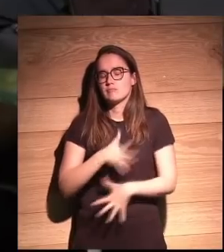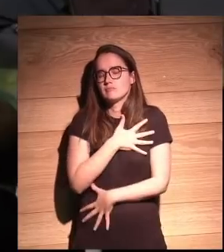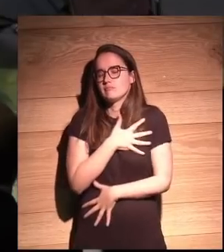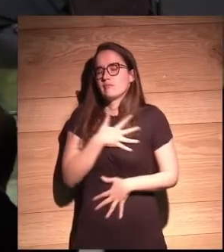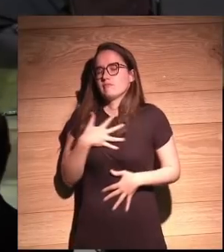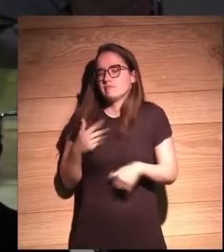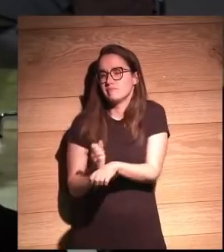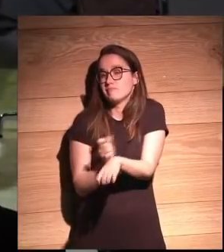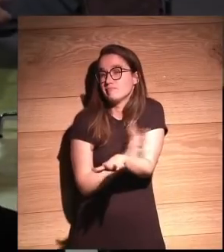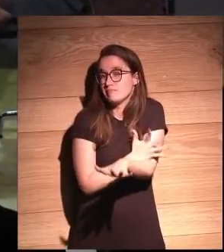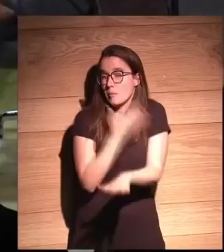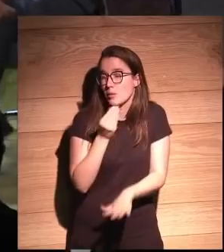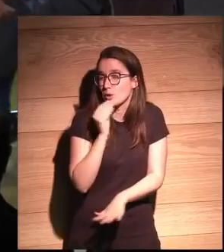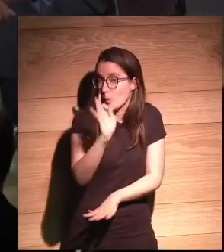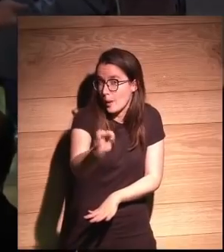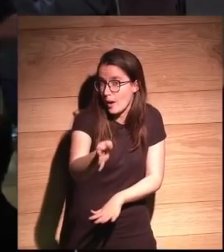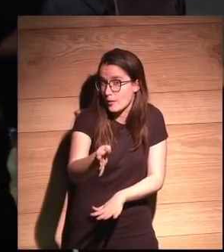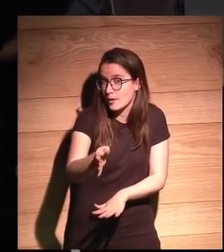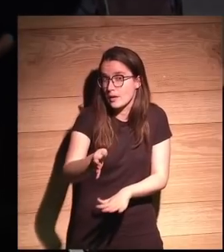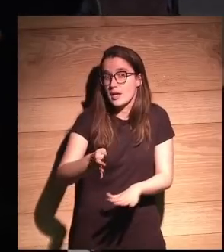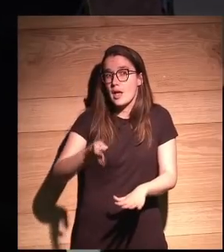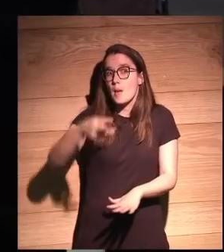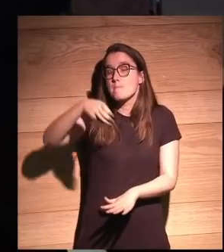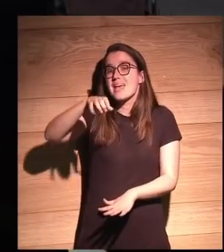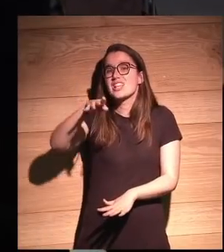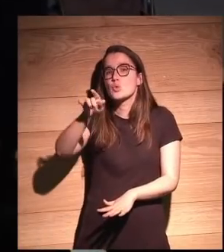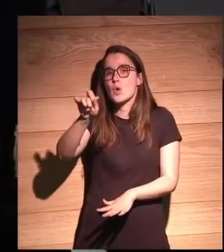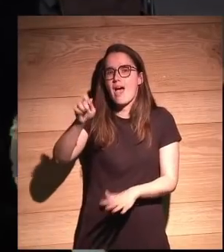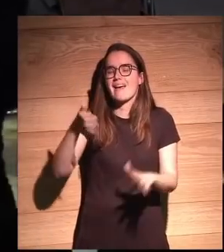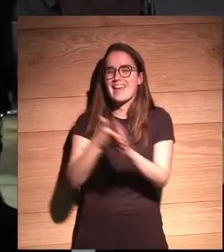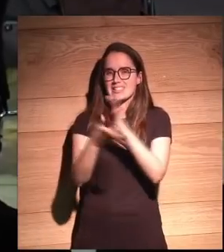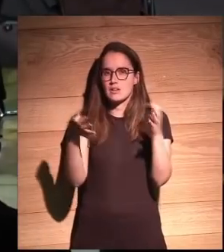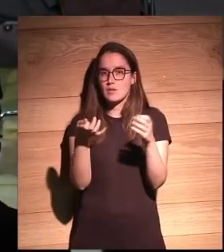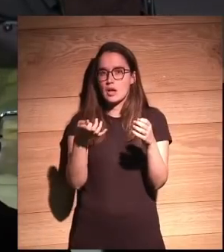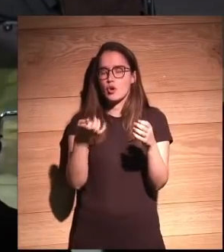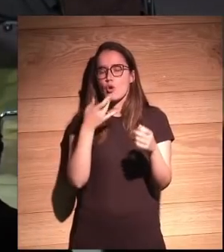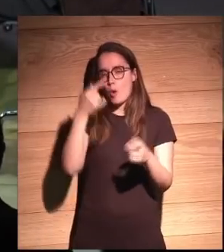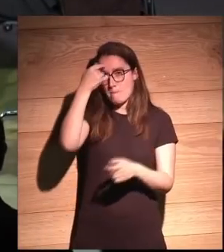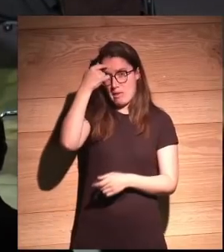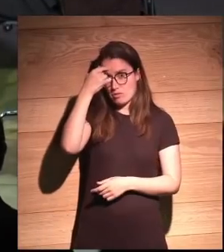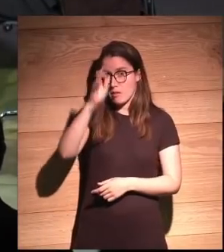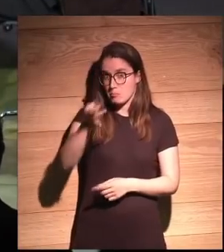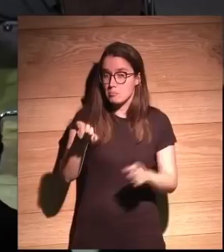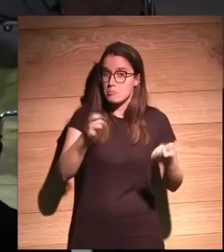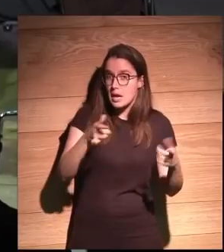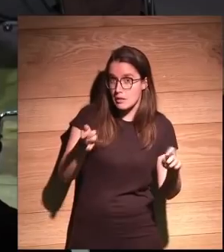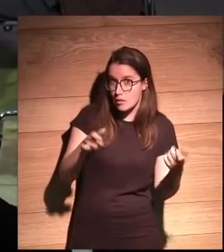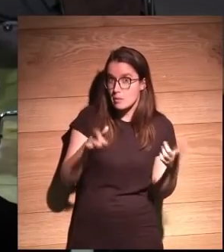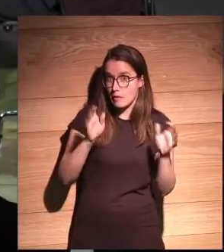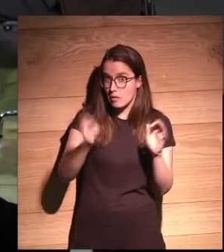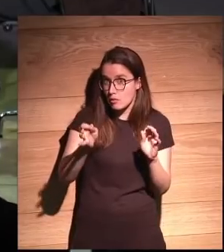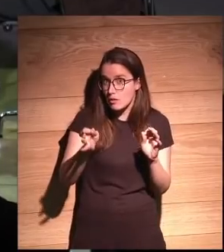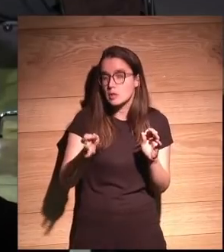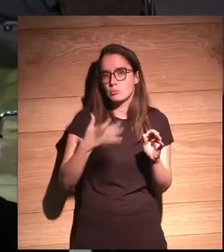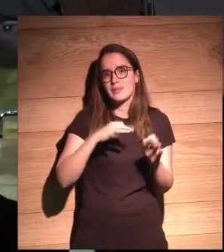lo que acaba de decir. ¿Es precioso o no es bueno, precioso? ¿Qué es mentula? Mentula nos suena a mente, ¿verdad? Mens mentis